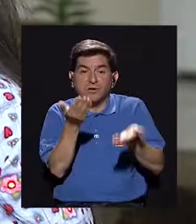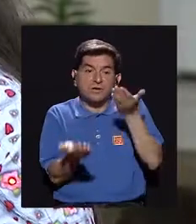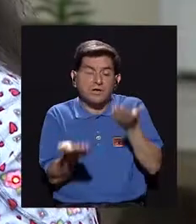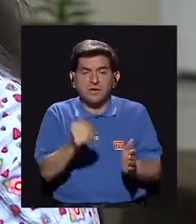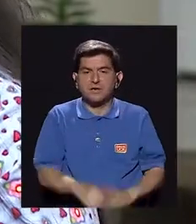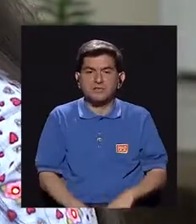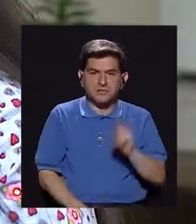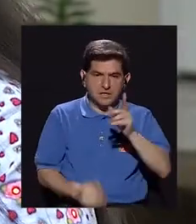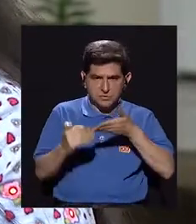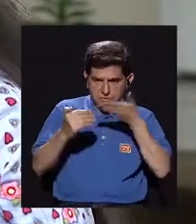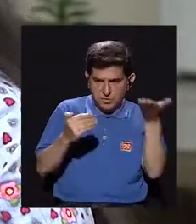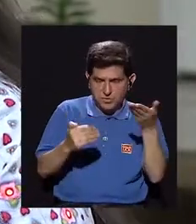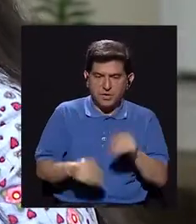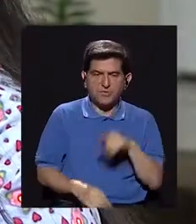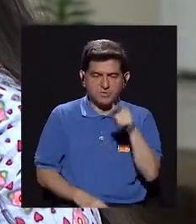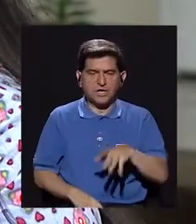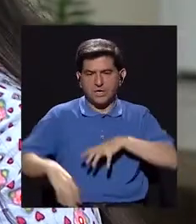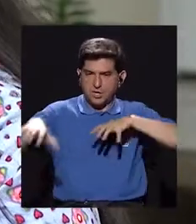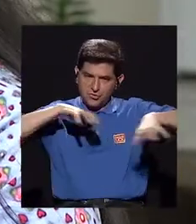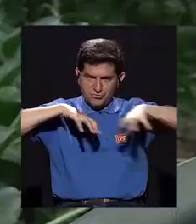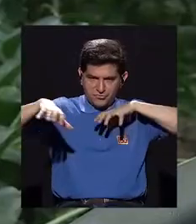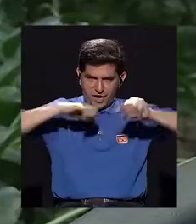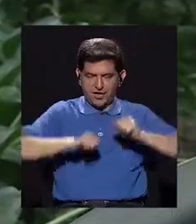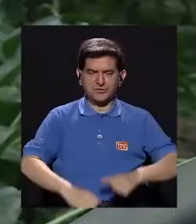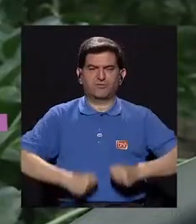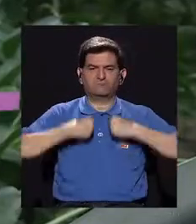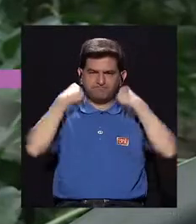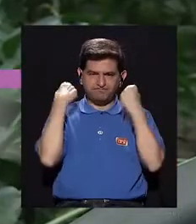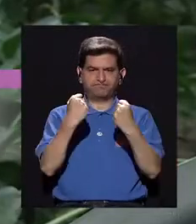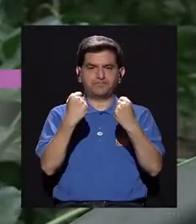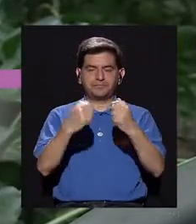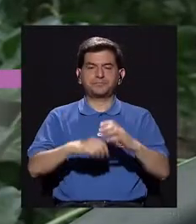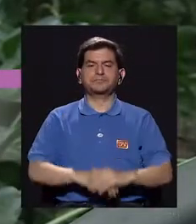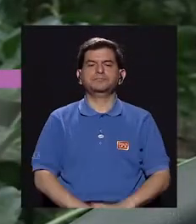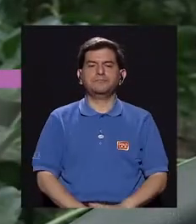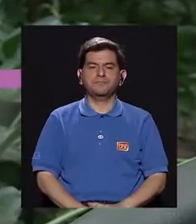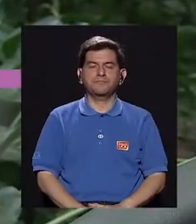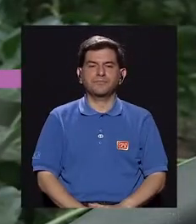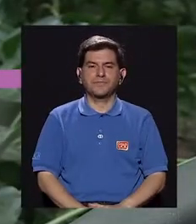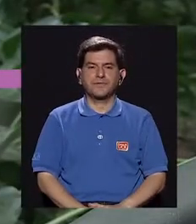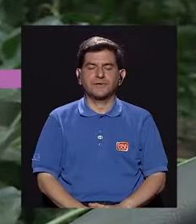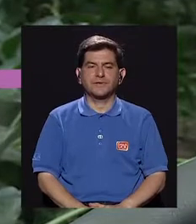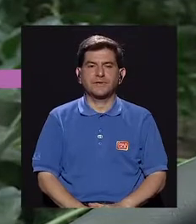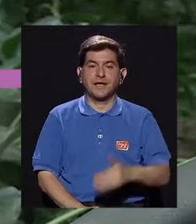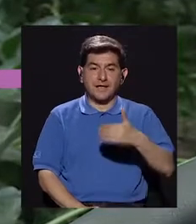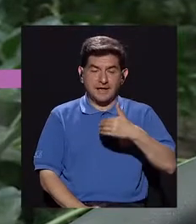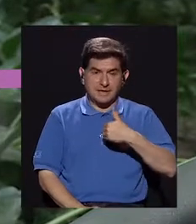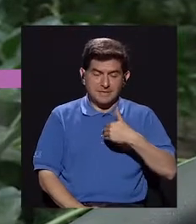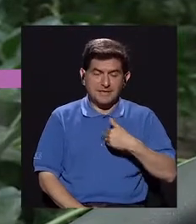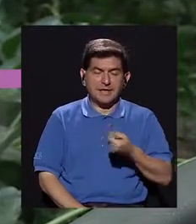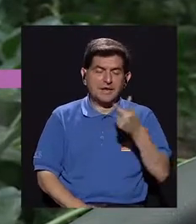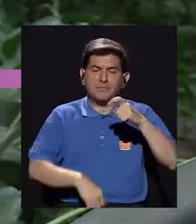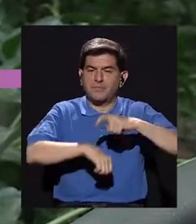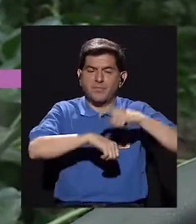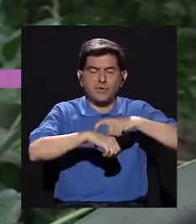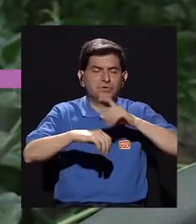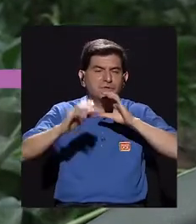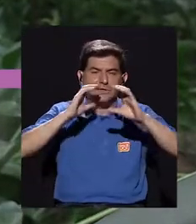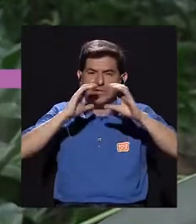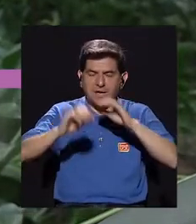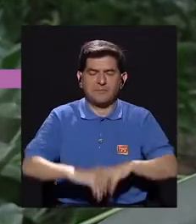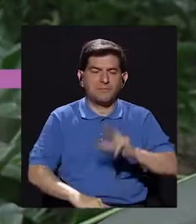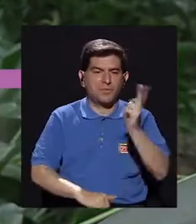otra forma, por cualquier cosa hacen reaccionan sí. fuertemente. Nos quedan poquitos segundos de